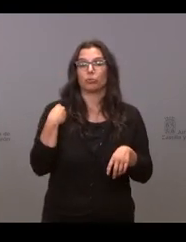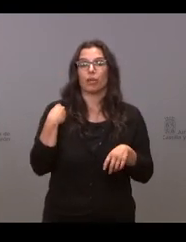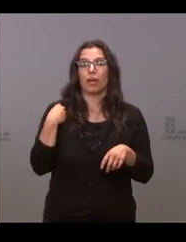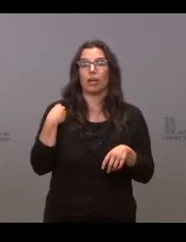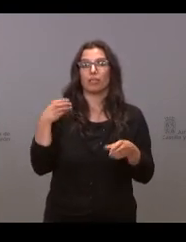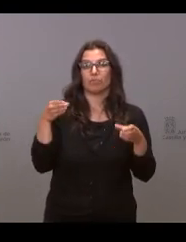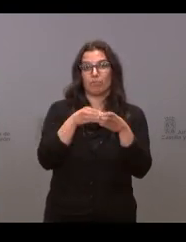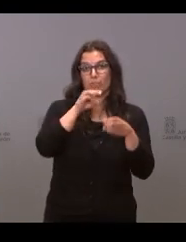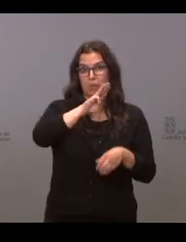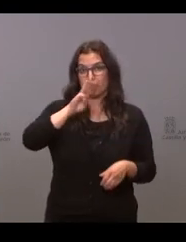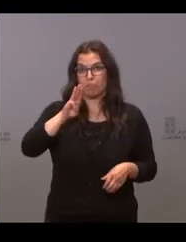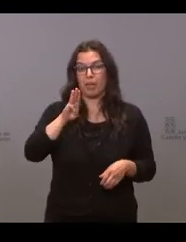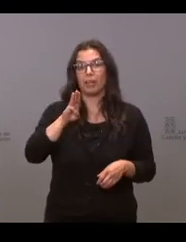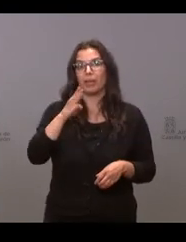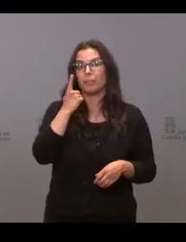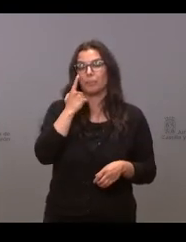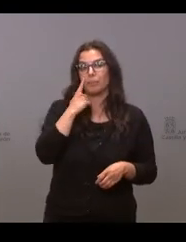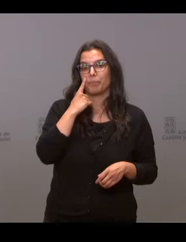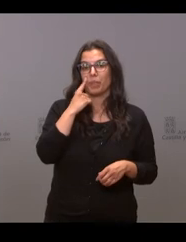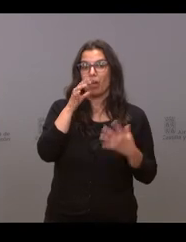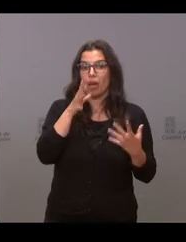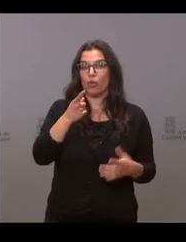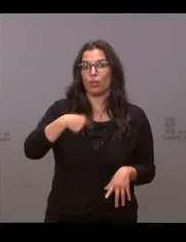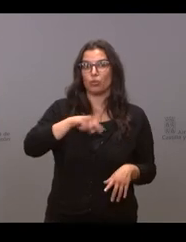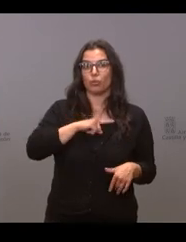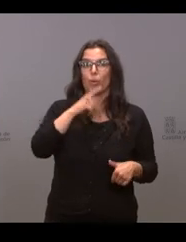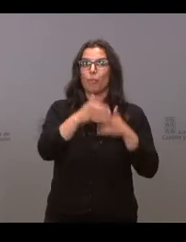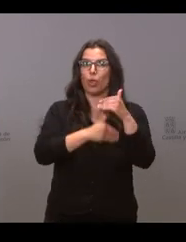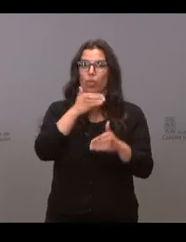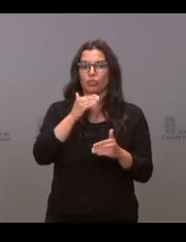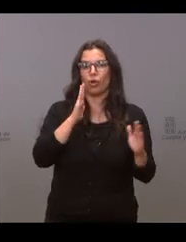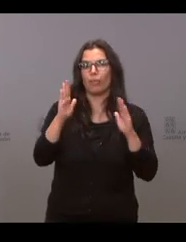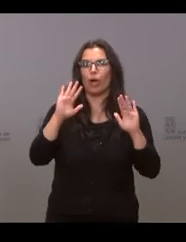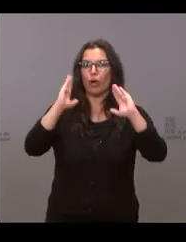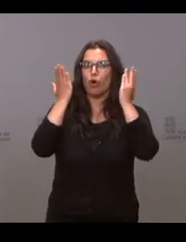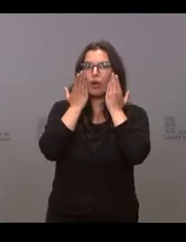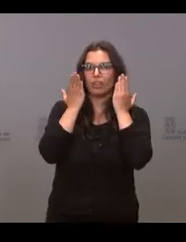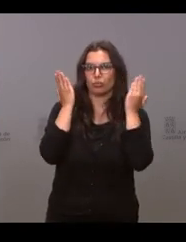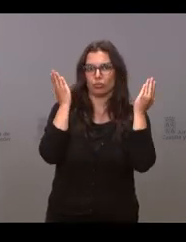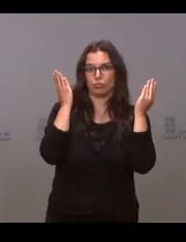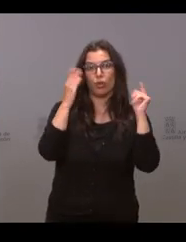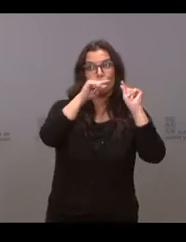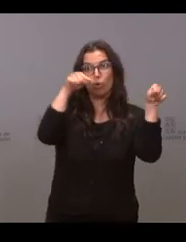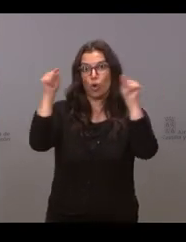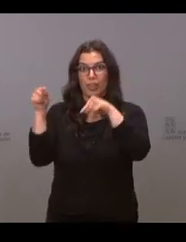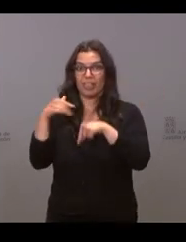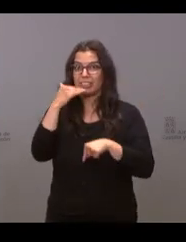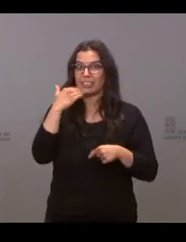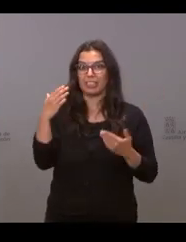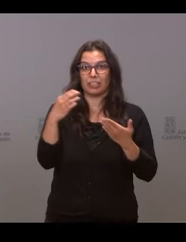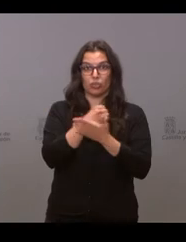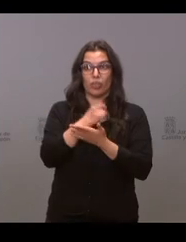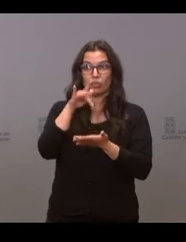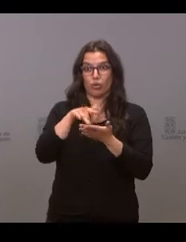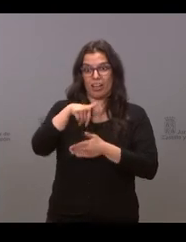mire estamos en un proceso congresual en casi todas las provincias de castilla y león' y yo lo